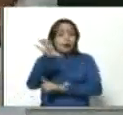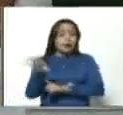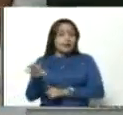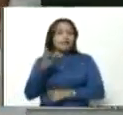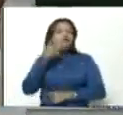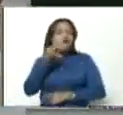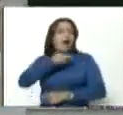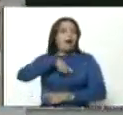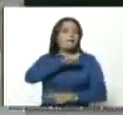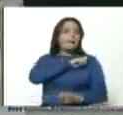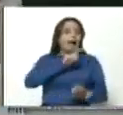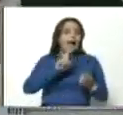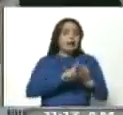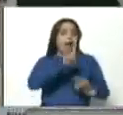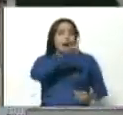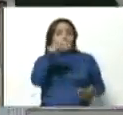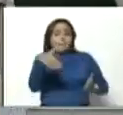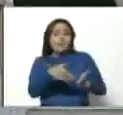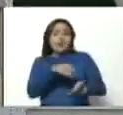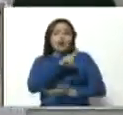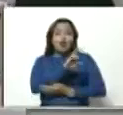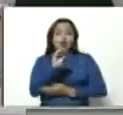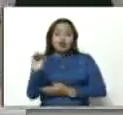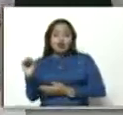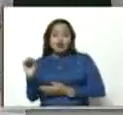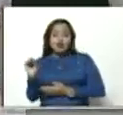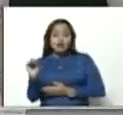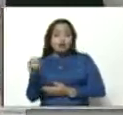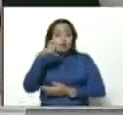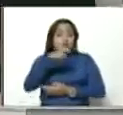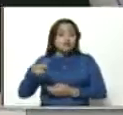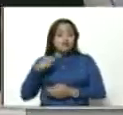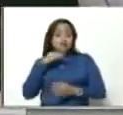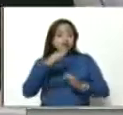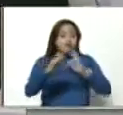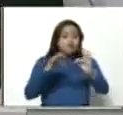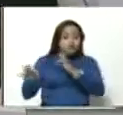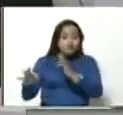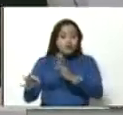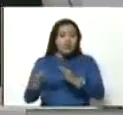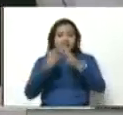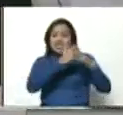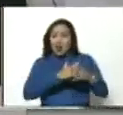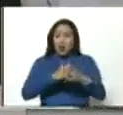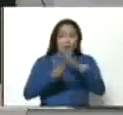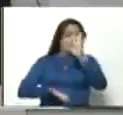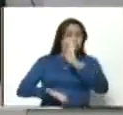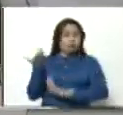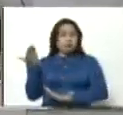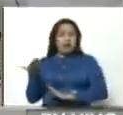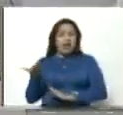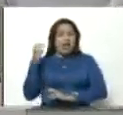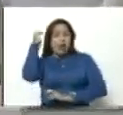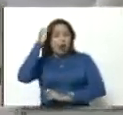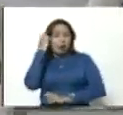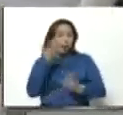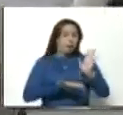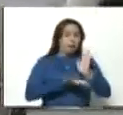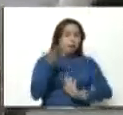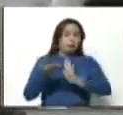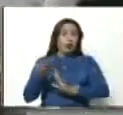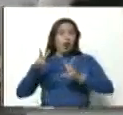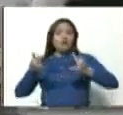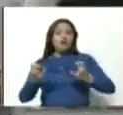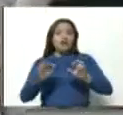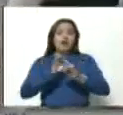España tiene 1.200 casos por 100.000 habitantes, Estados Unidos está desbordado, Europa está desbordado por la nueva